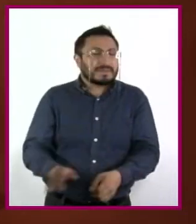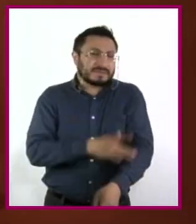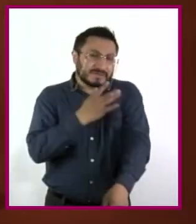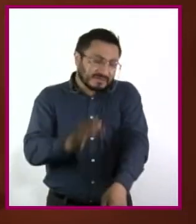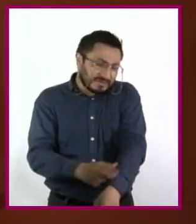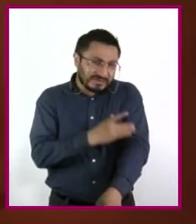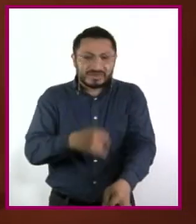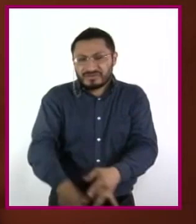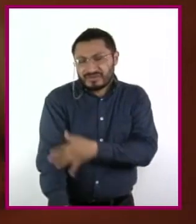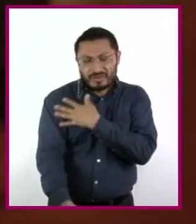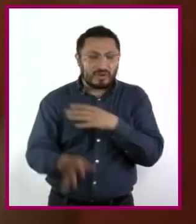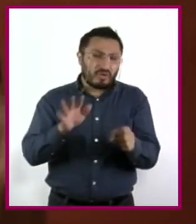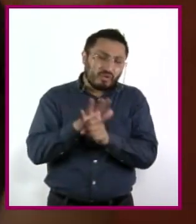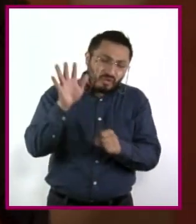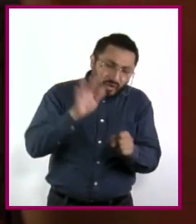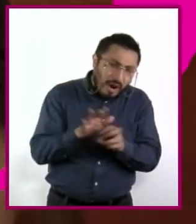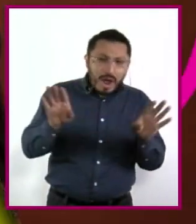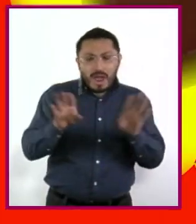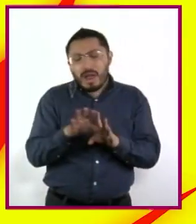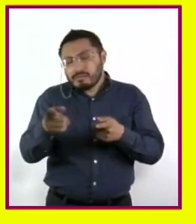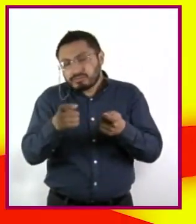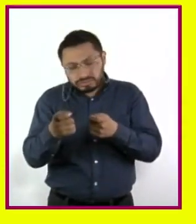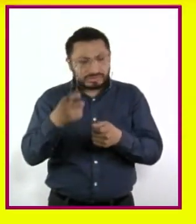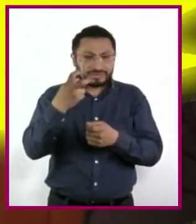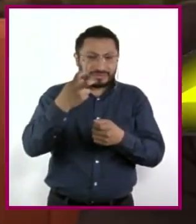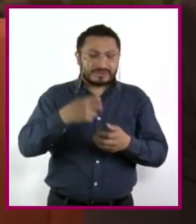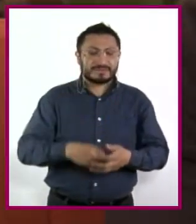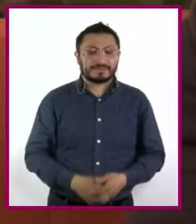de las emociones aflictivas.